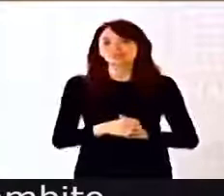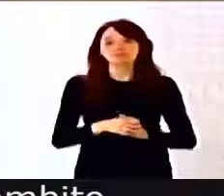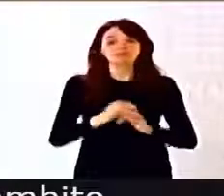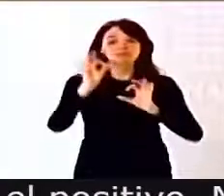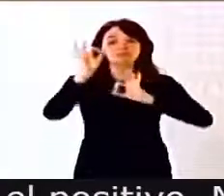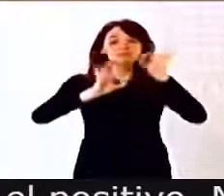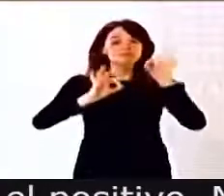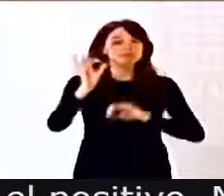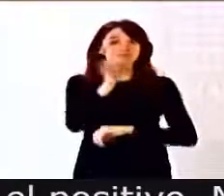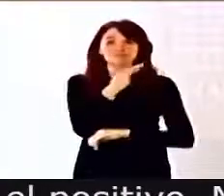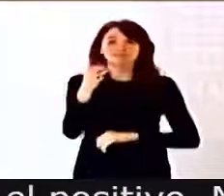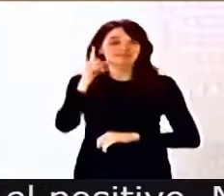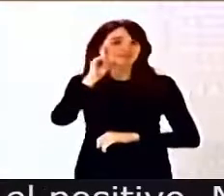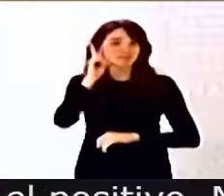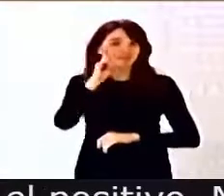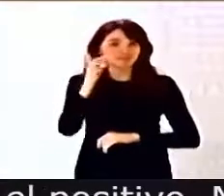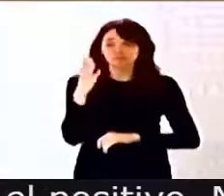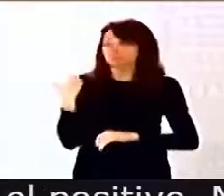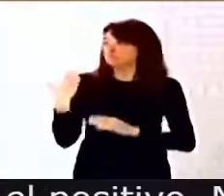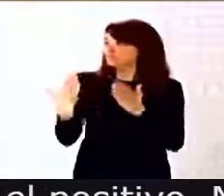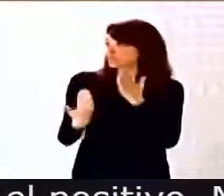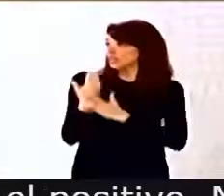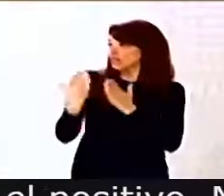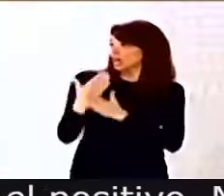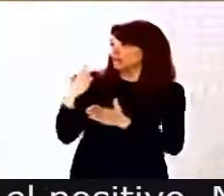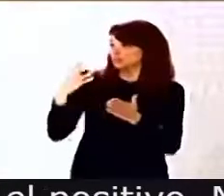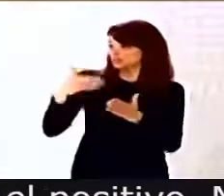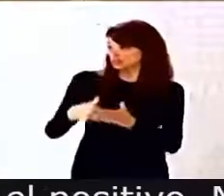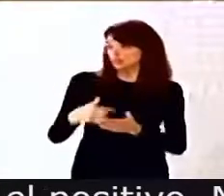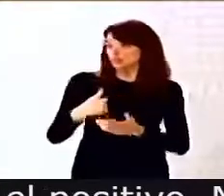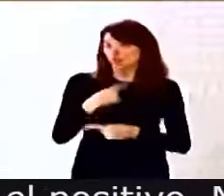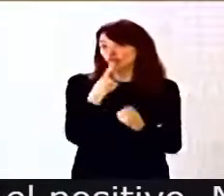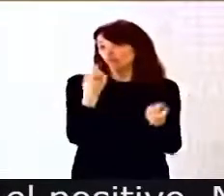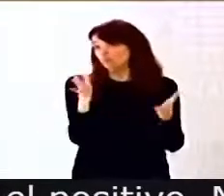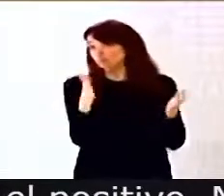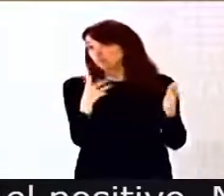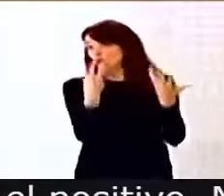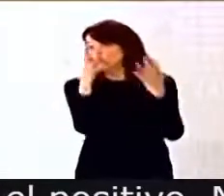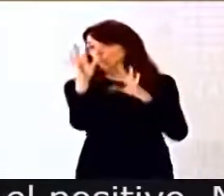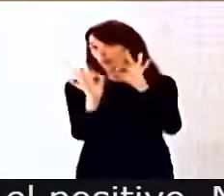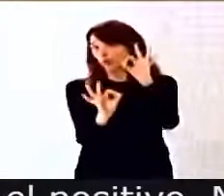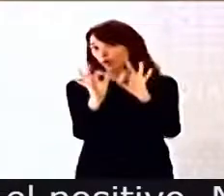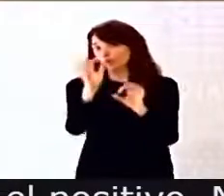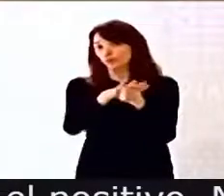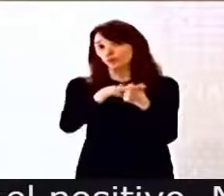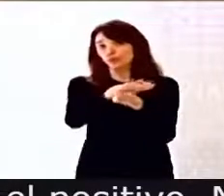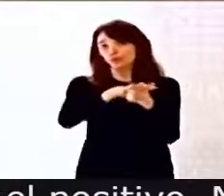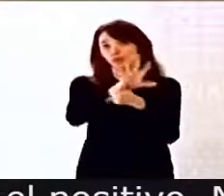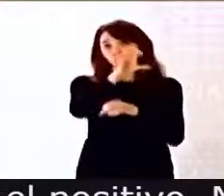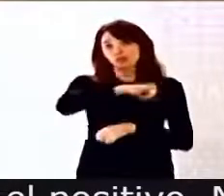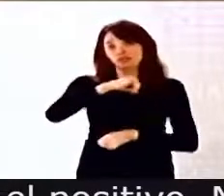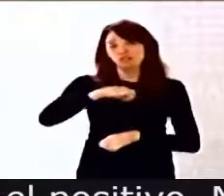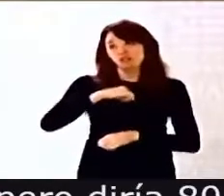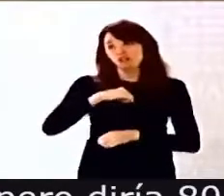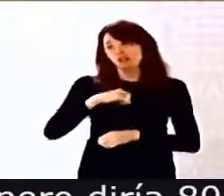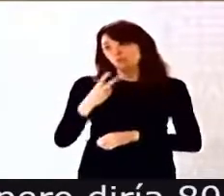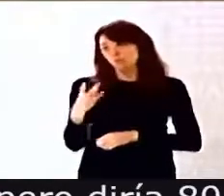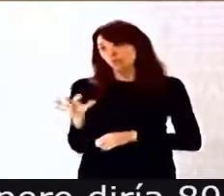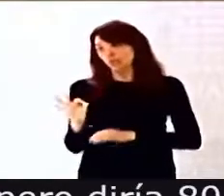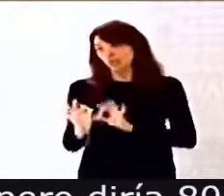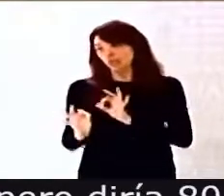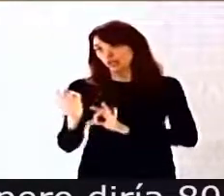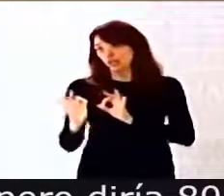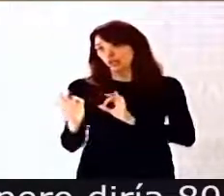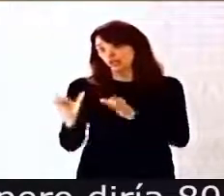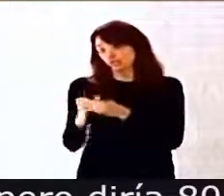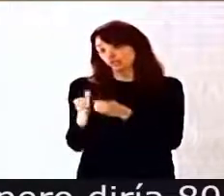porcentaje exacto en los últimos días, pero yo le diría 80% en el ámbito comunitario y un 20%